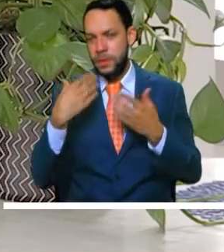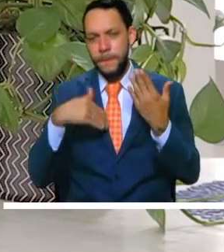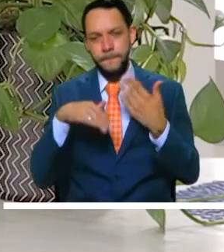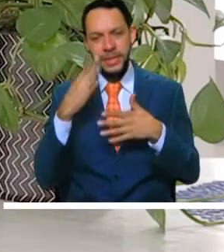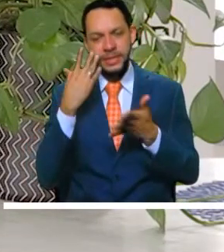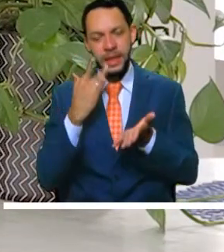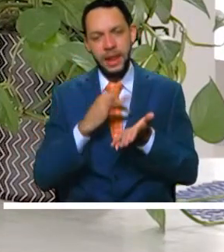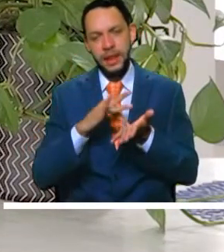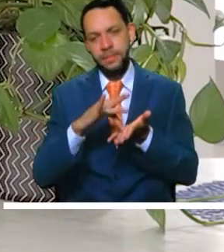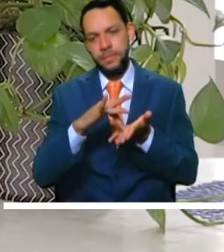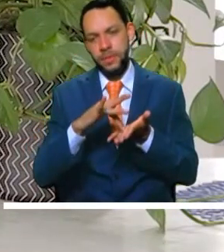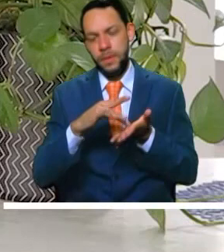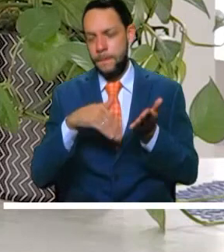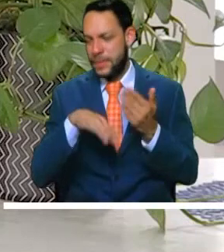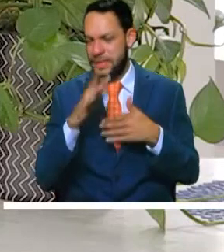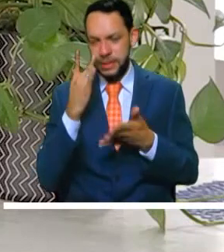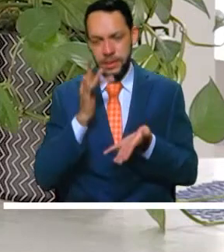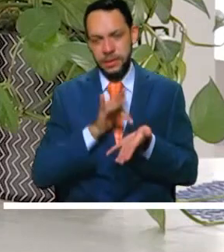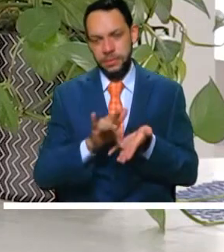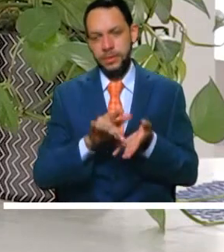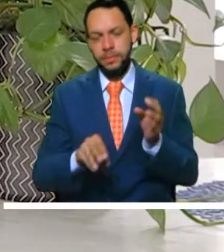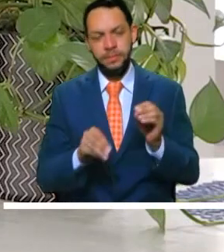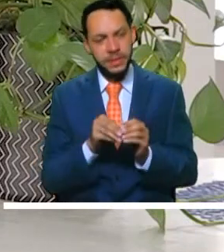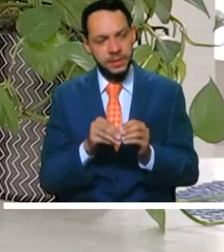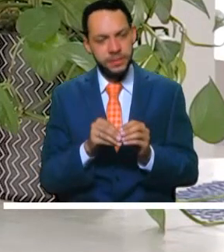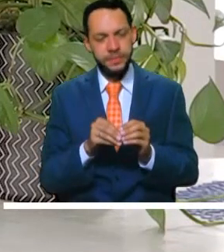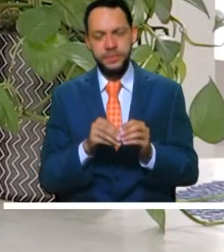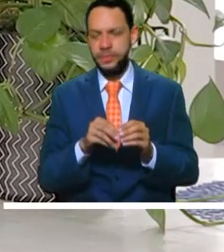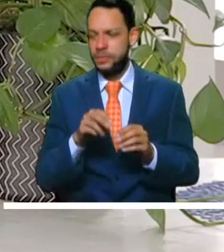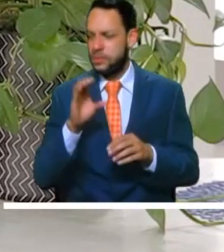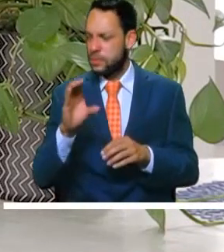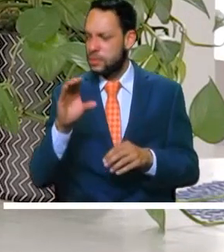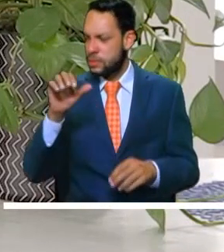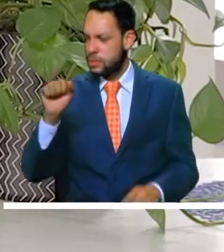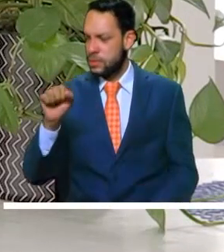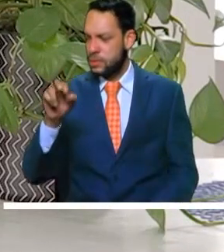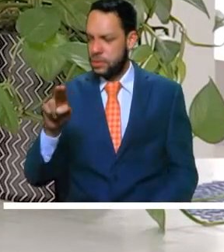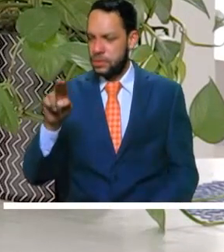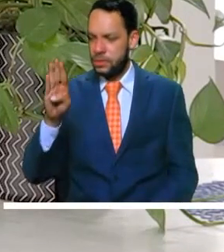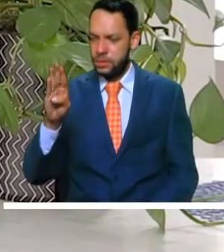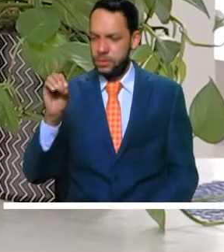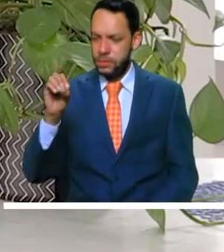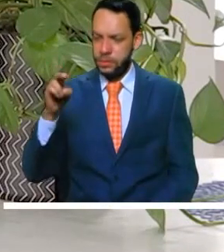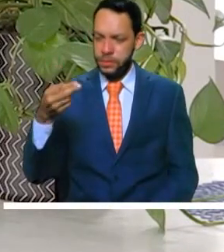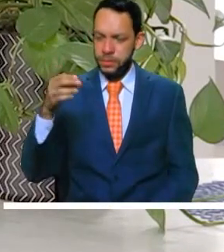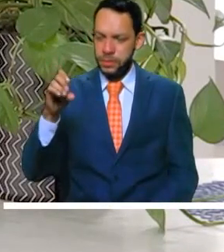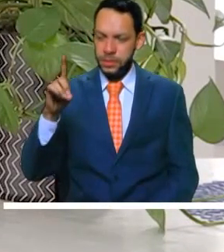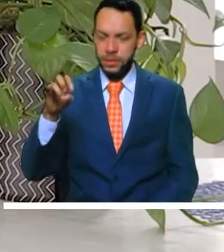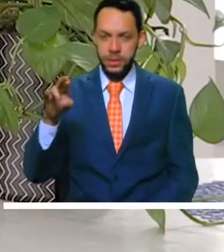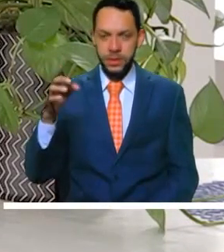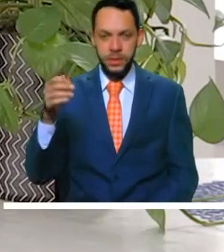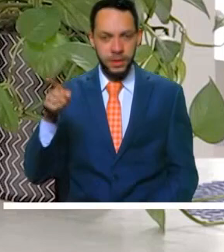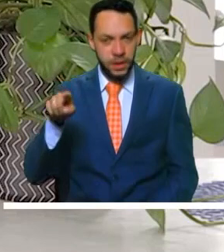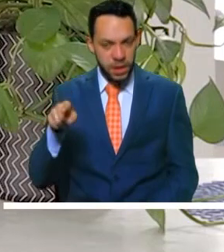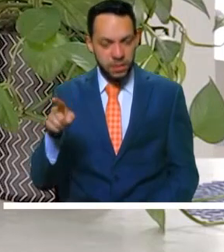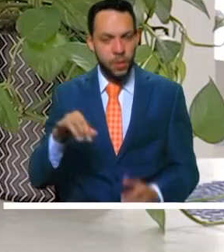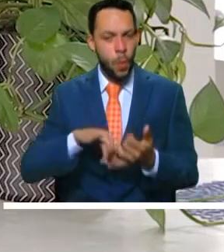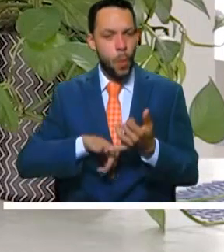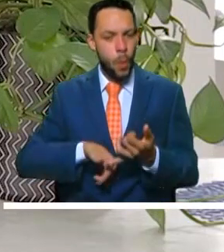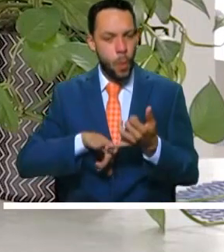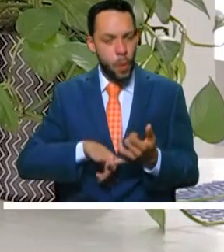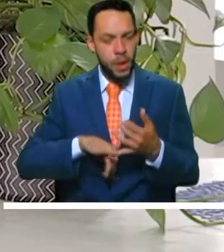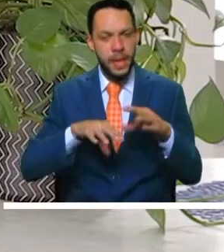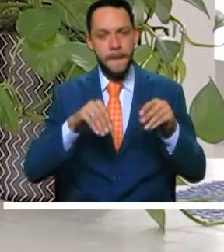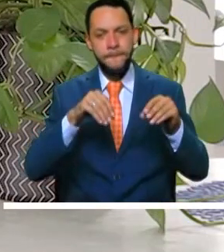posible. Cuando hablamos de los carbohidratos, siempre nos imaginamos que están derivados de la panadería,